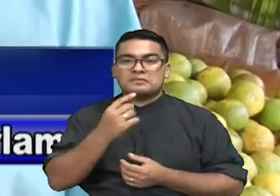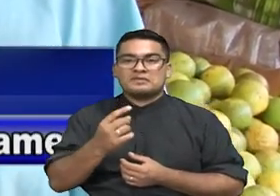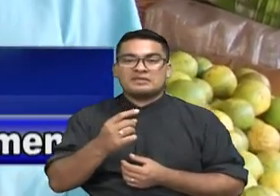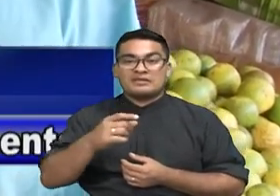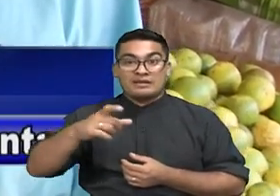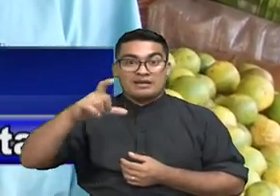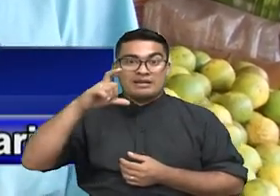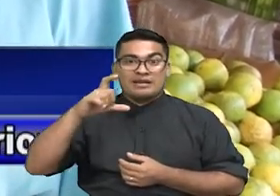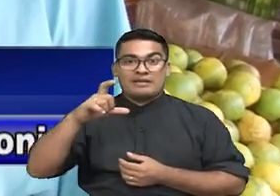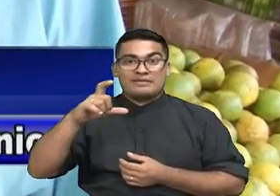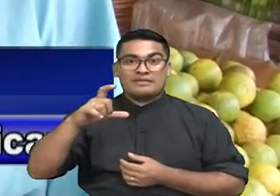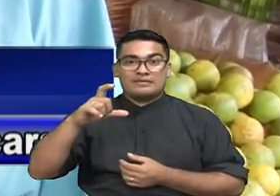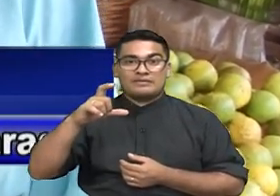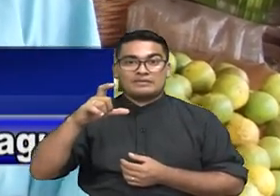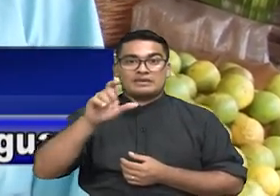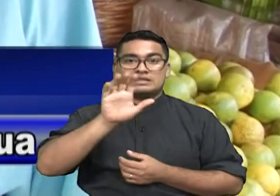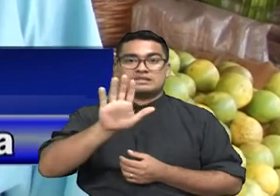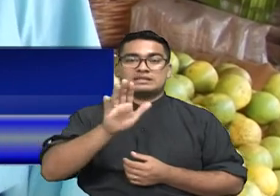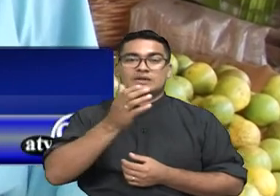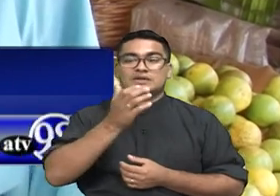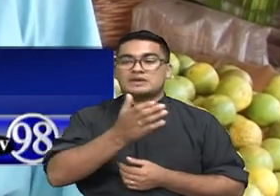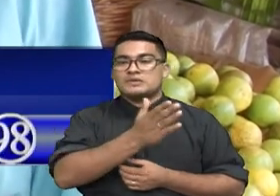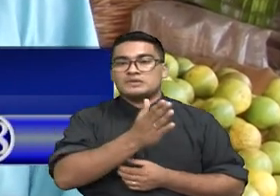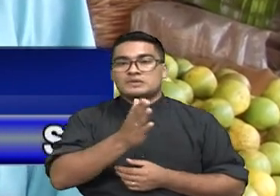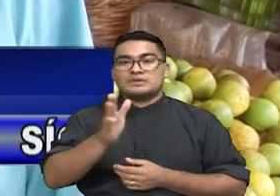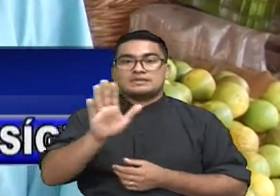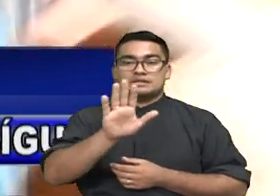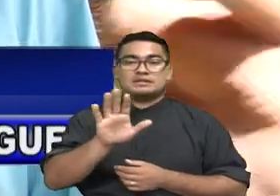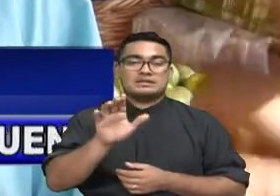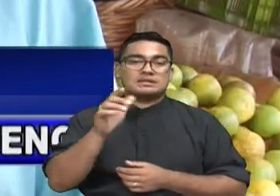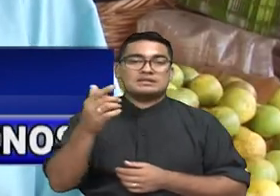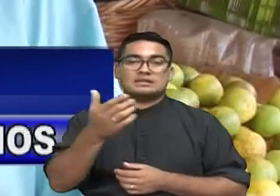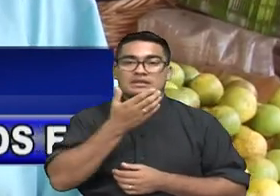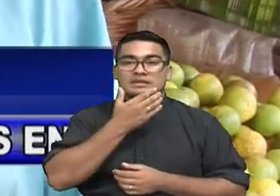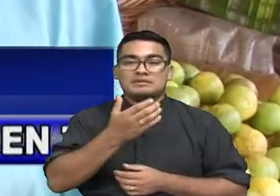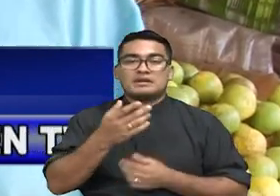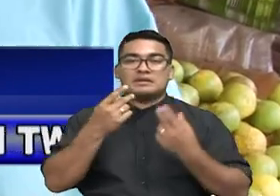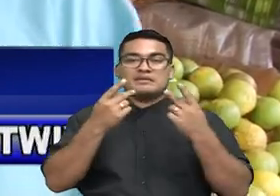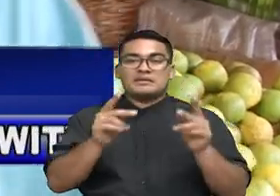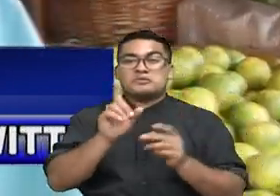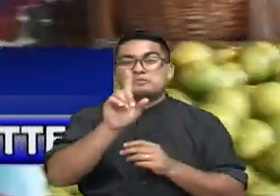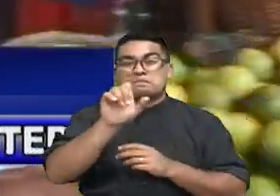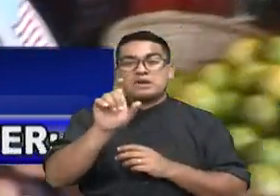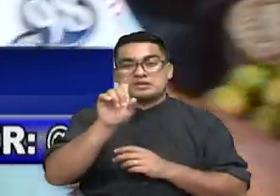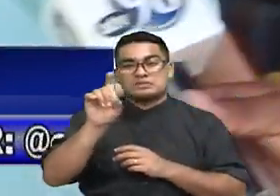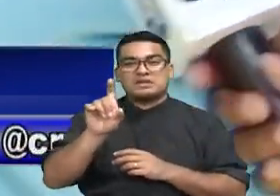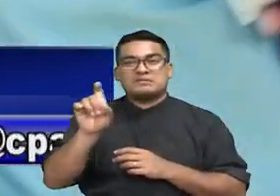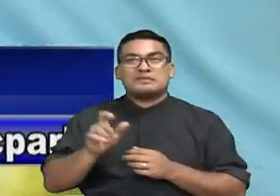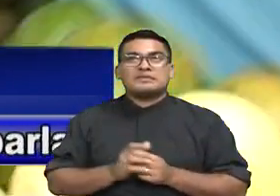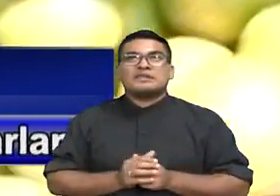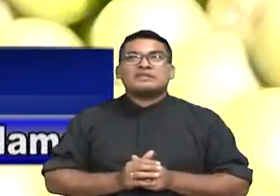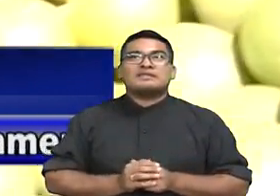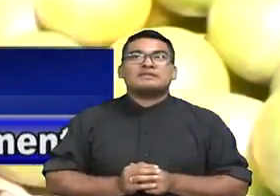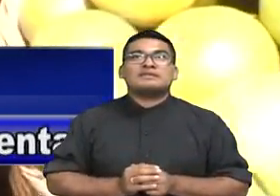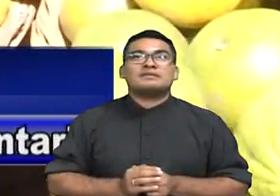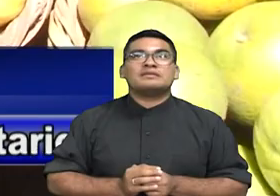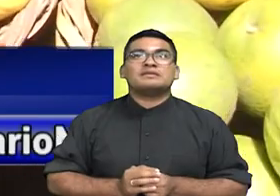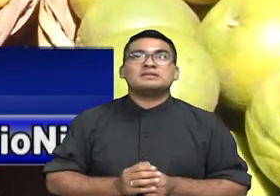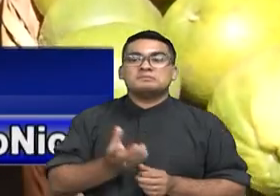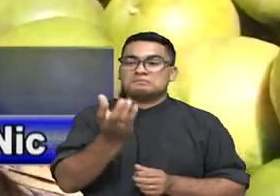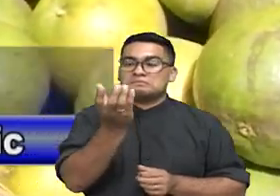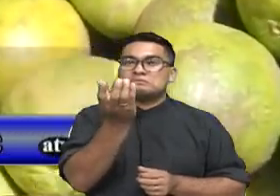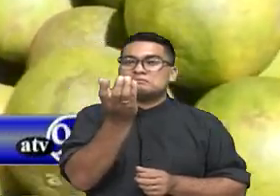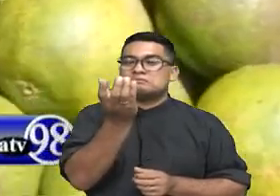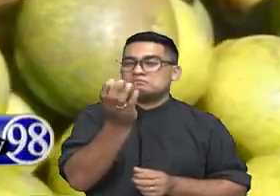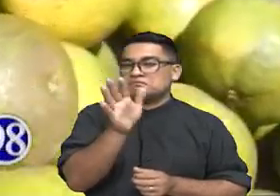grande aparece del 5 en adelante, 5, 6, 7. Pero ese estamos dándolo a peso. ¿A peso? Sí, tiene un tamaño módico, pues no es